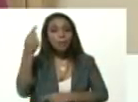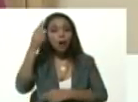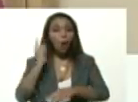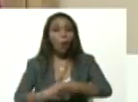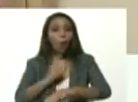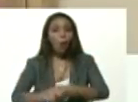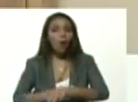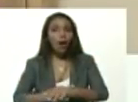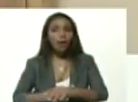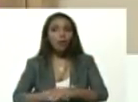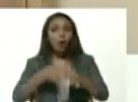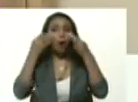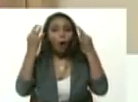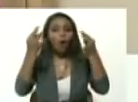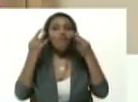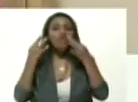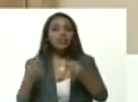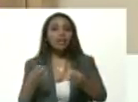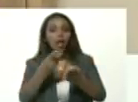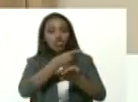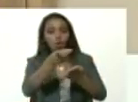Gaceta